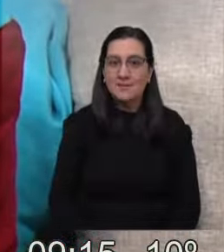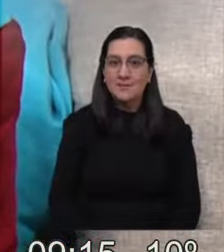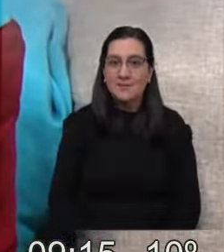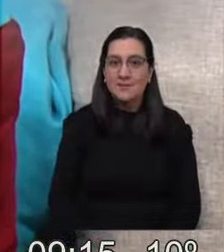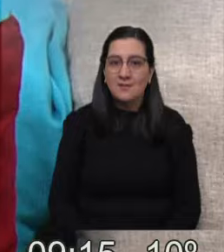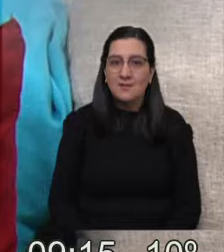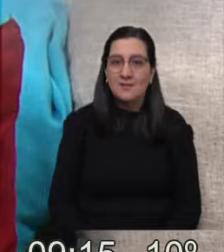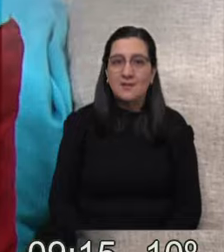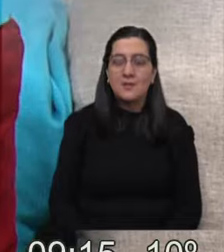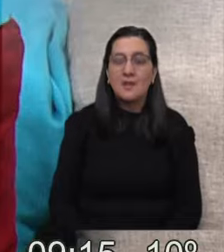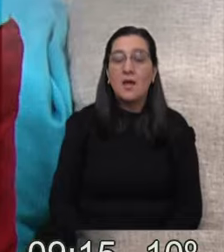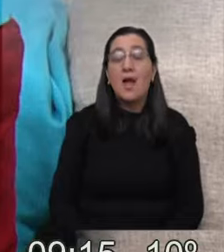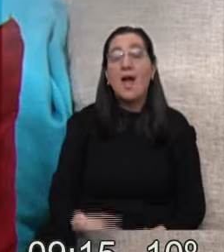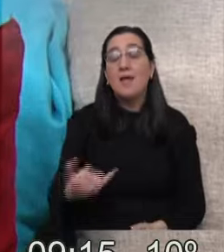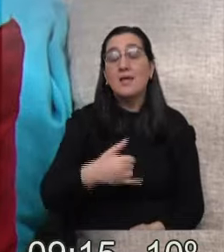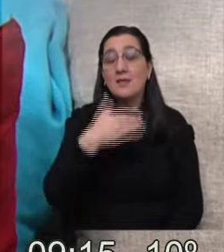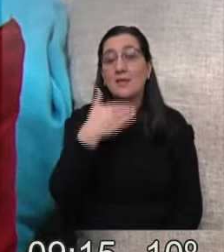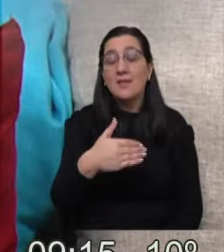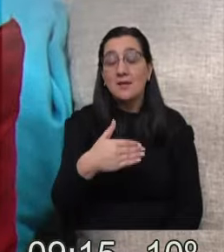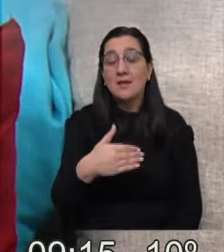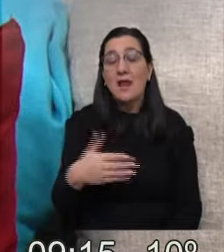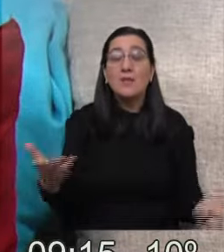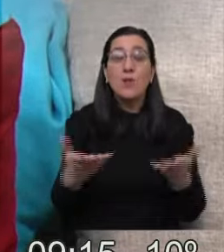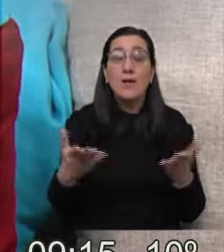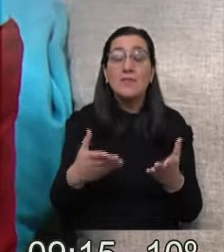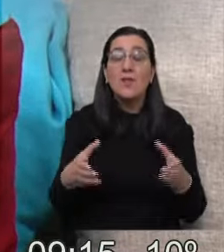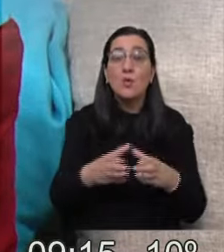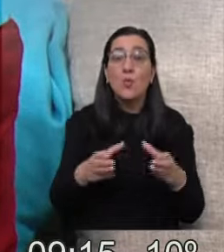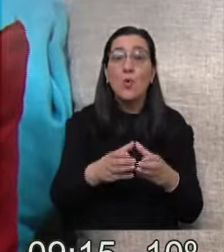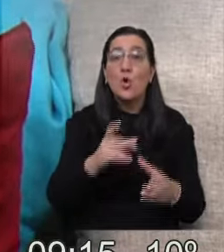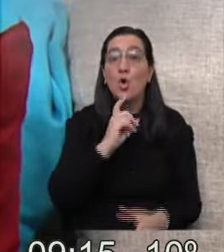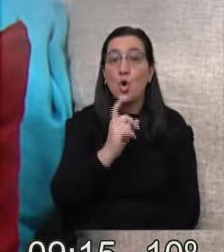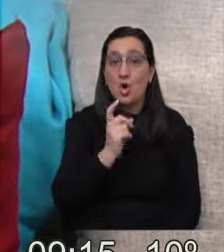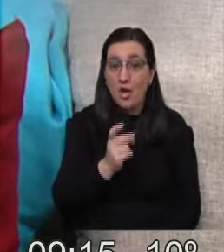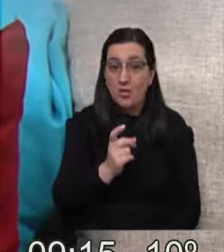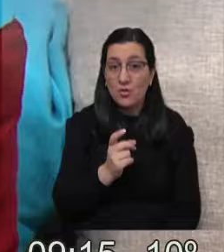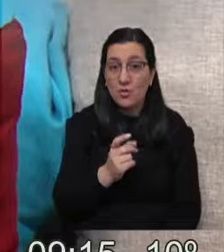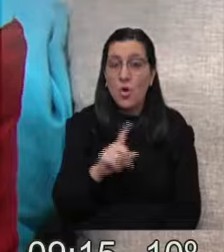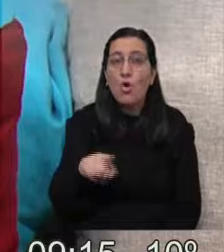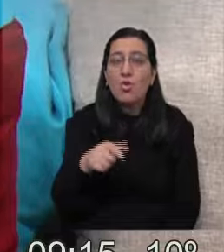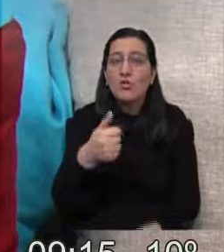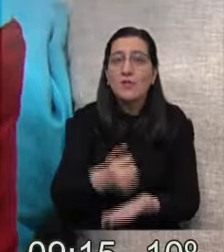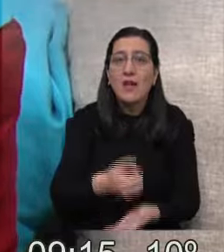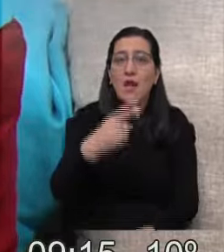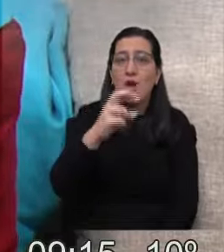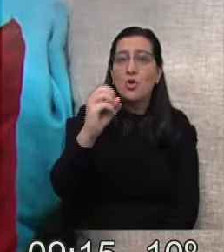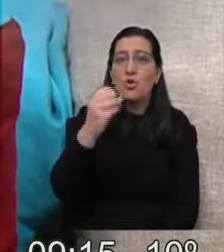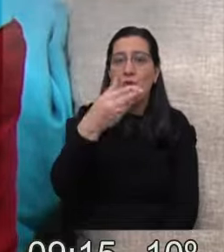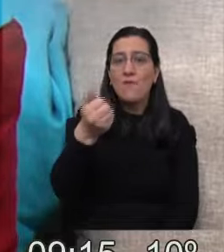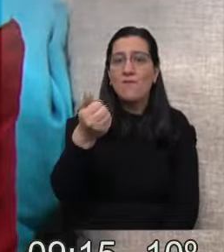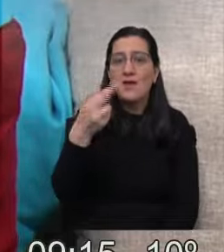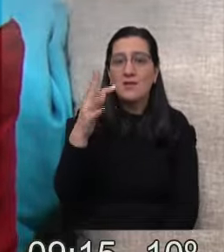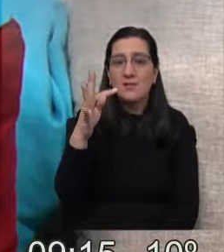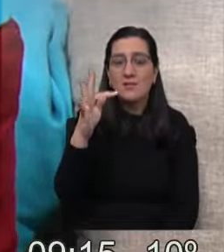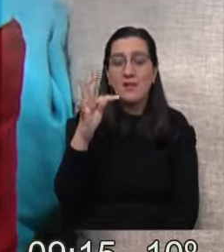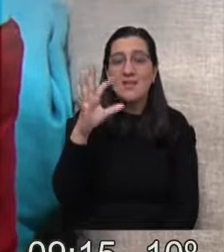Manual de instrucciones para entender la actualidad del Partido Colorado. A ver. O ¿dónde está Robert Silva? ¿Ustedes han visto en los